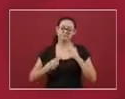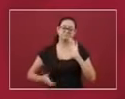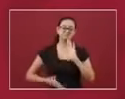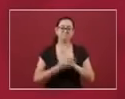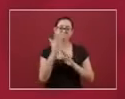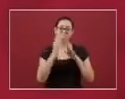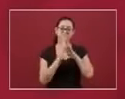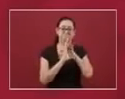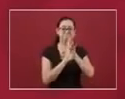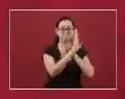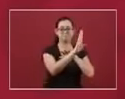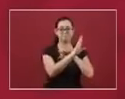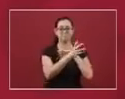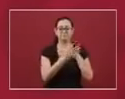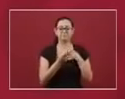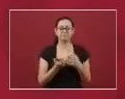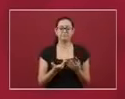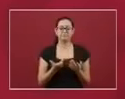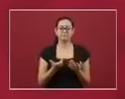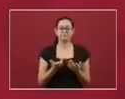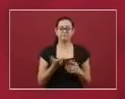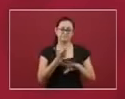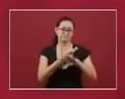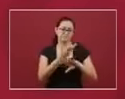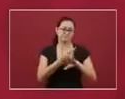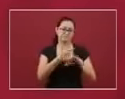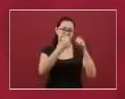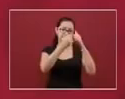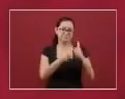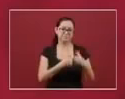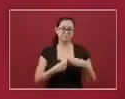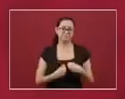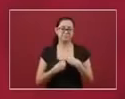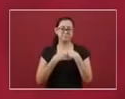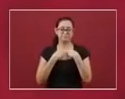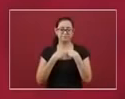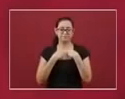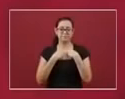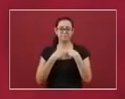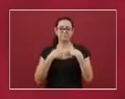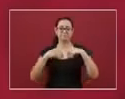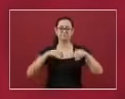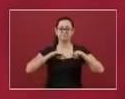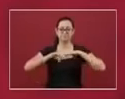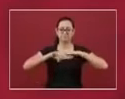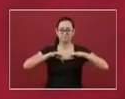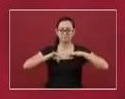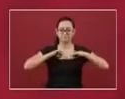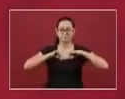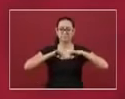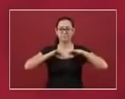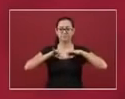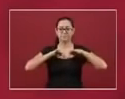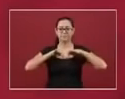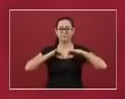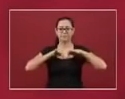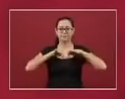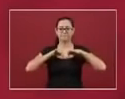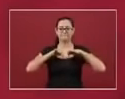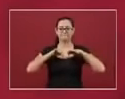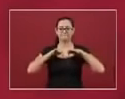trasladado y viven en eeuu trabajan y